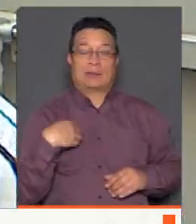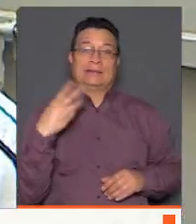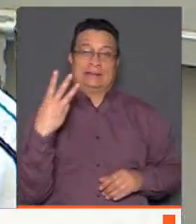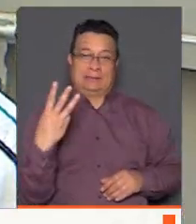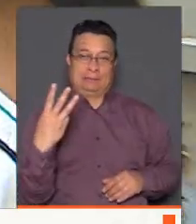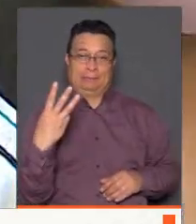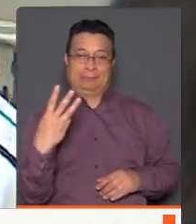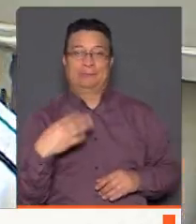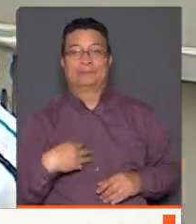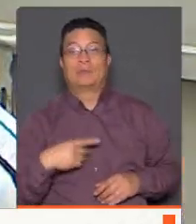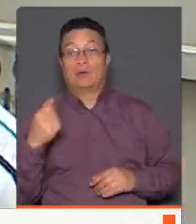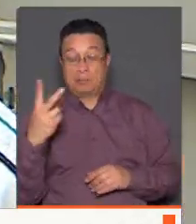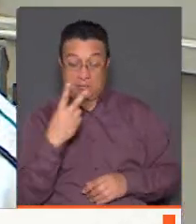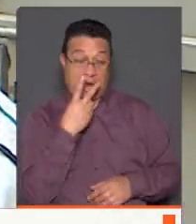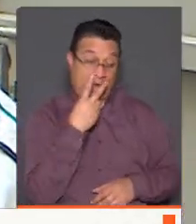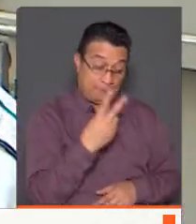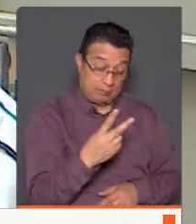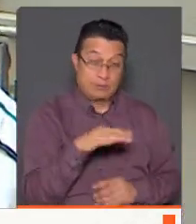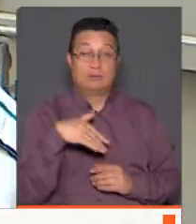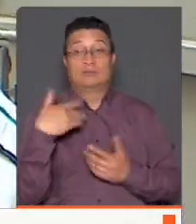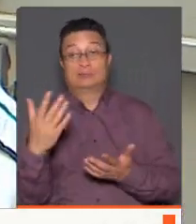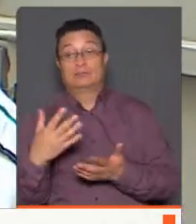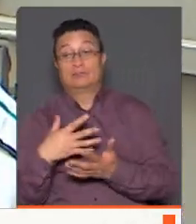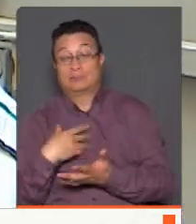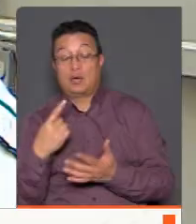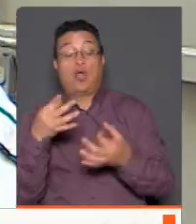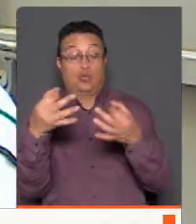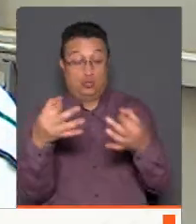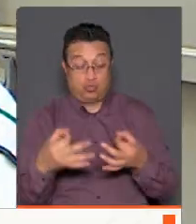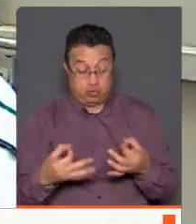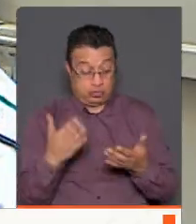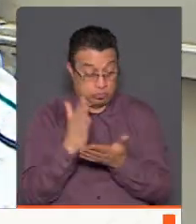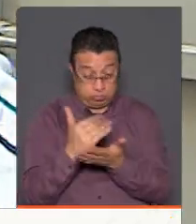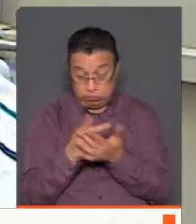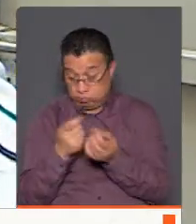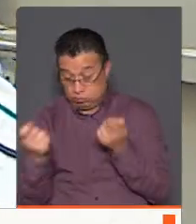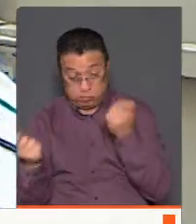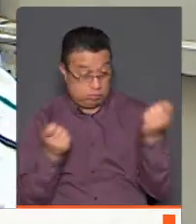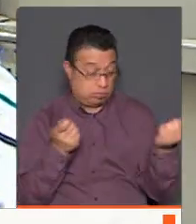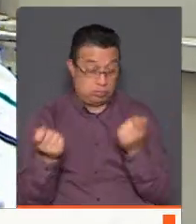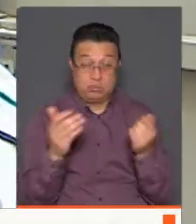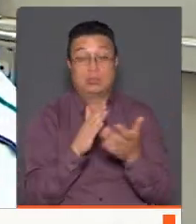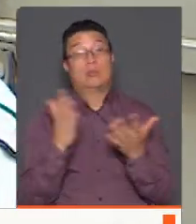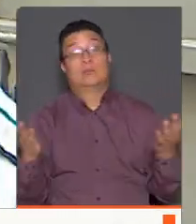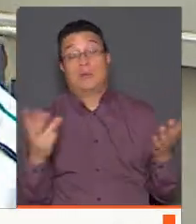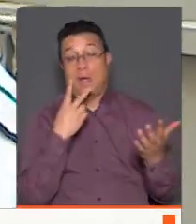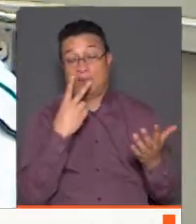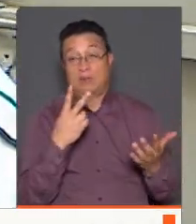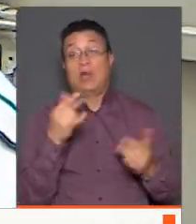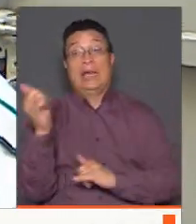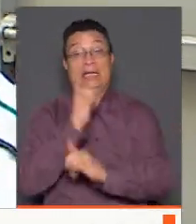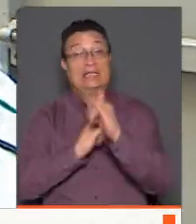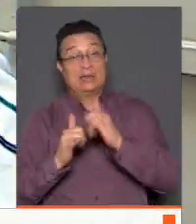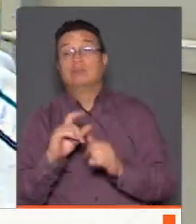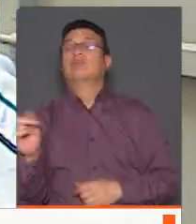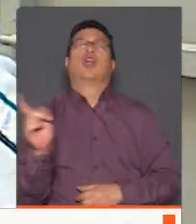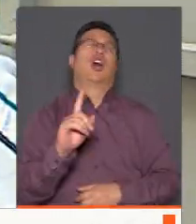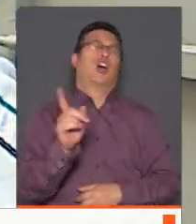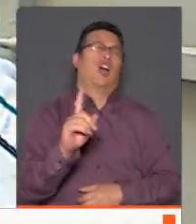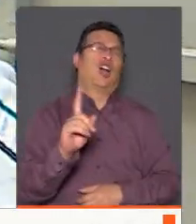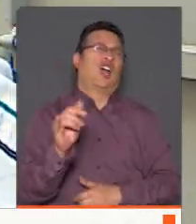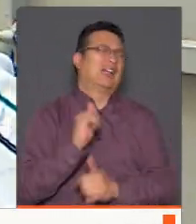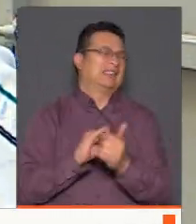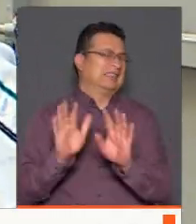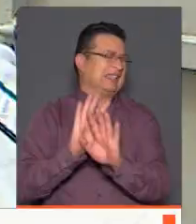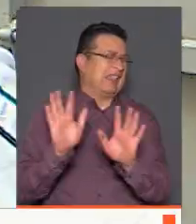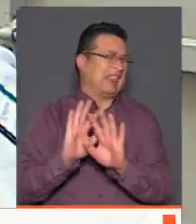él y después me juega él. Saco las cuentas, hasta dónde me alcanza. Oiga, ¿y ve por internet o no mucho? No, no, internet nada.